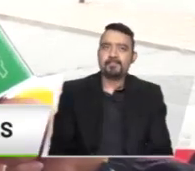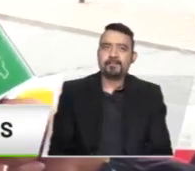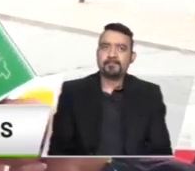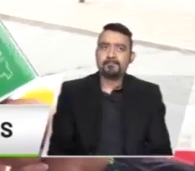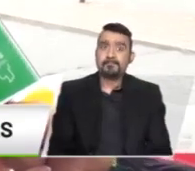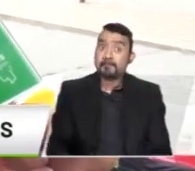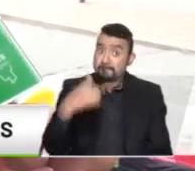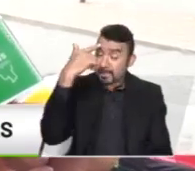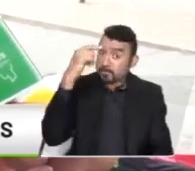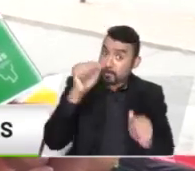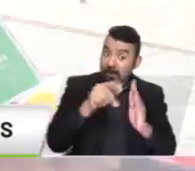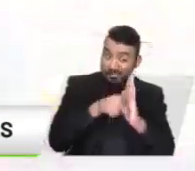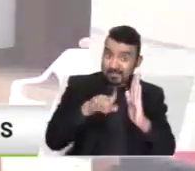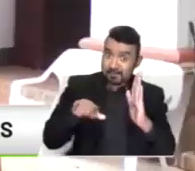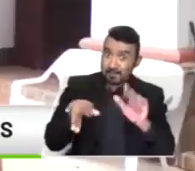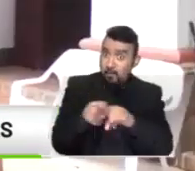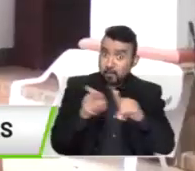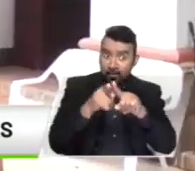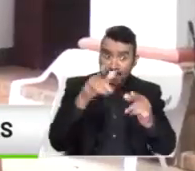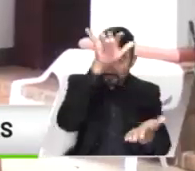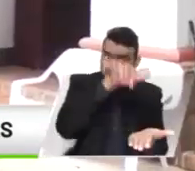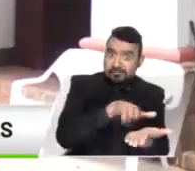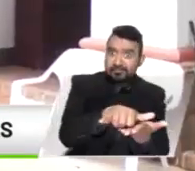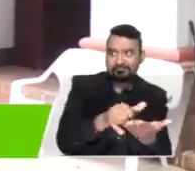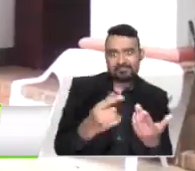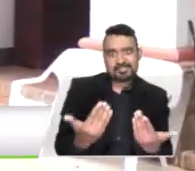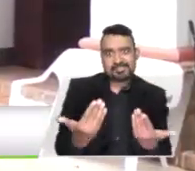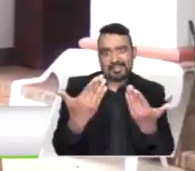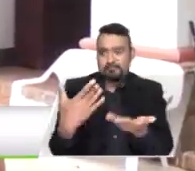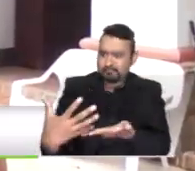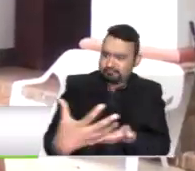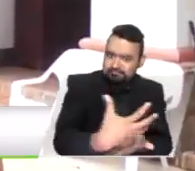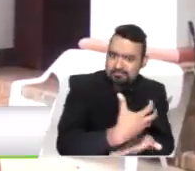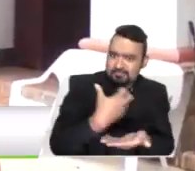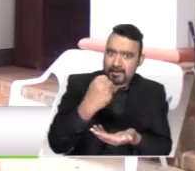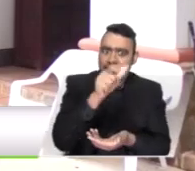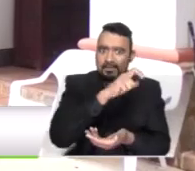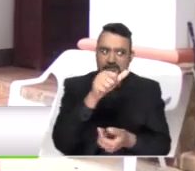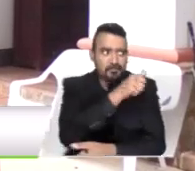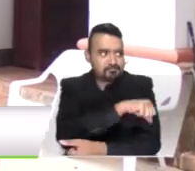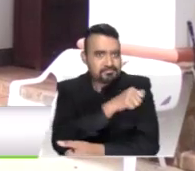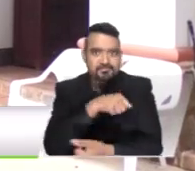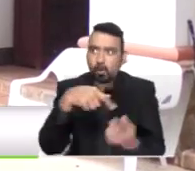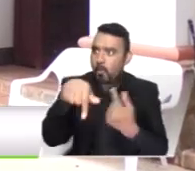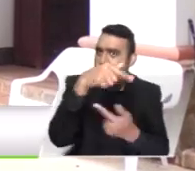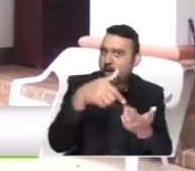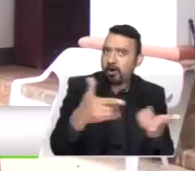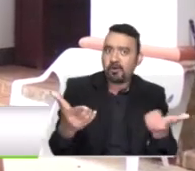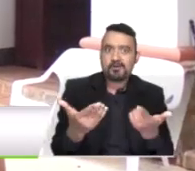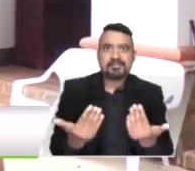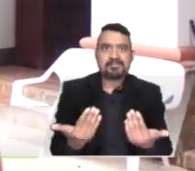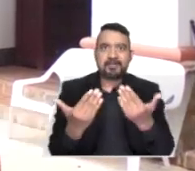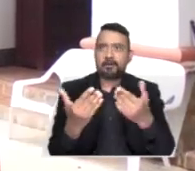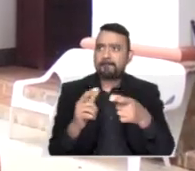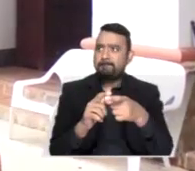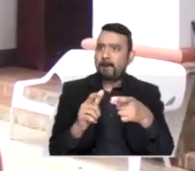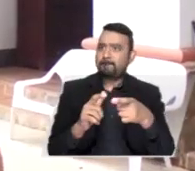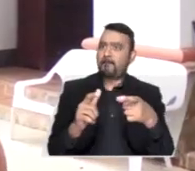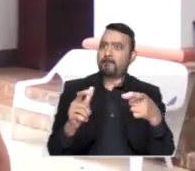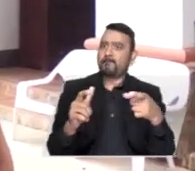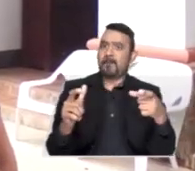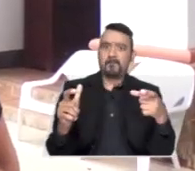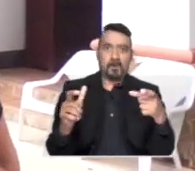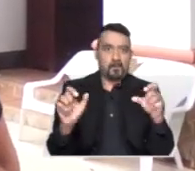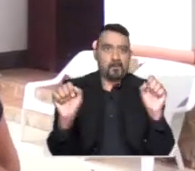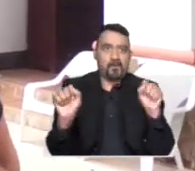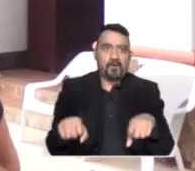y mucho empleo. Es importante para el crecimiento, obviamente, del municipio, ya que esto trae pues